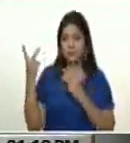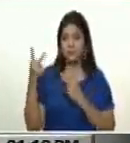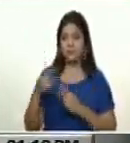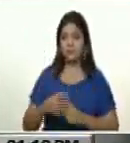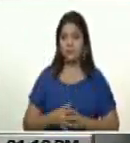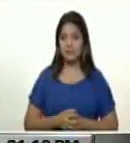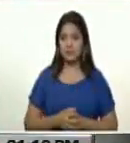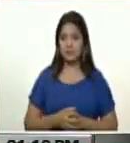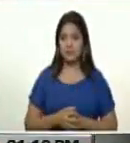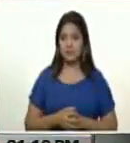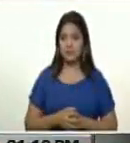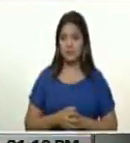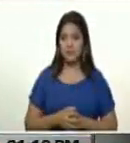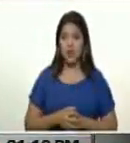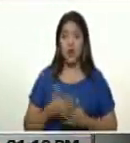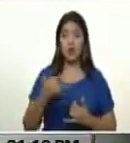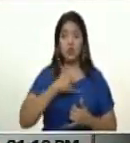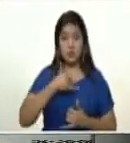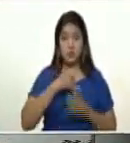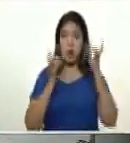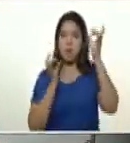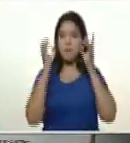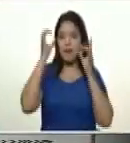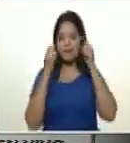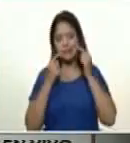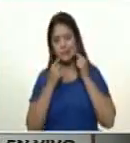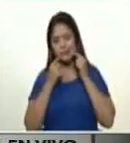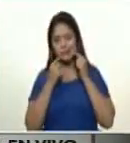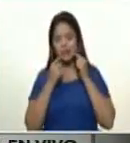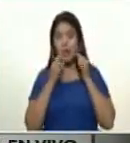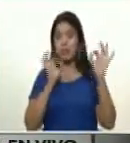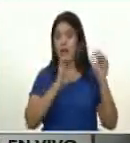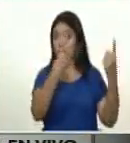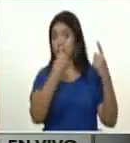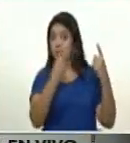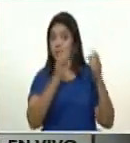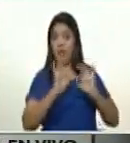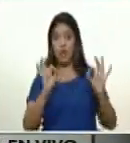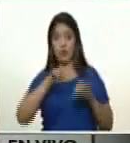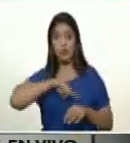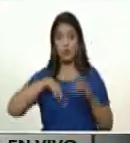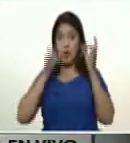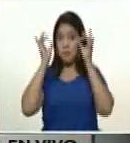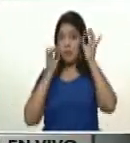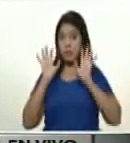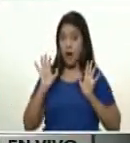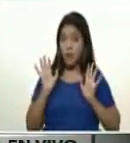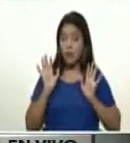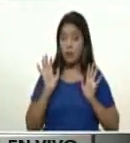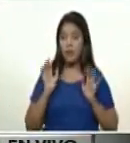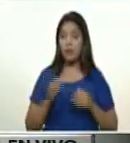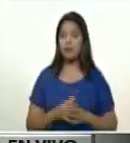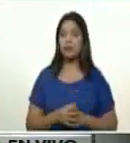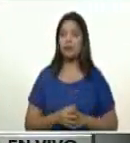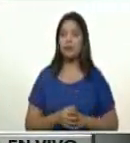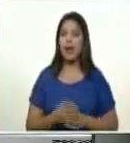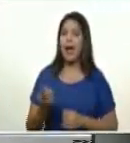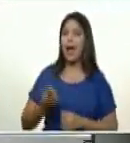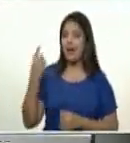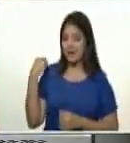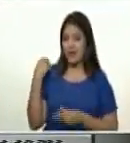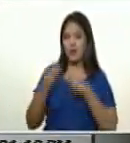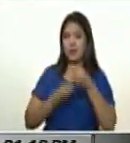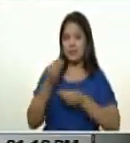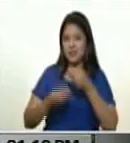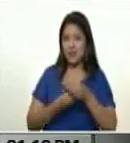Estos moldes fueron creados por nosotros mismos, sin ningún ingeniero. Húmedo todavía. Sí, porque estos fueron fabricados el día de ayer. ¿Cómo? Fueron